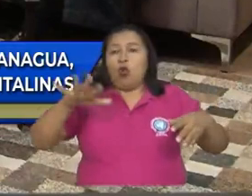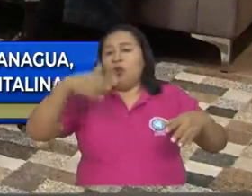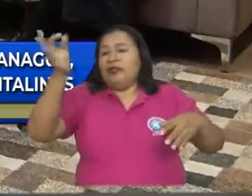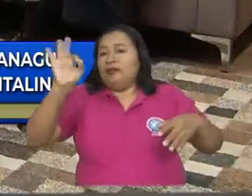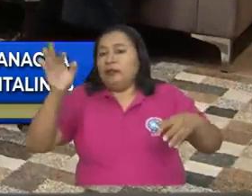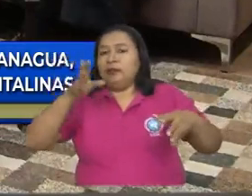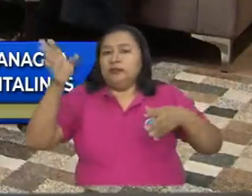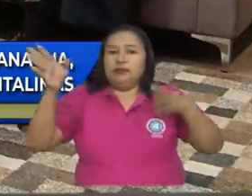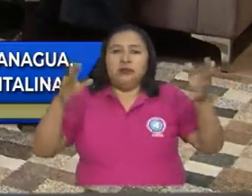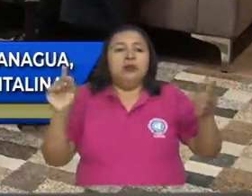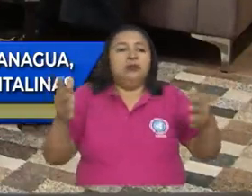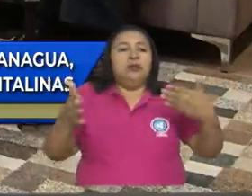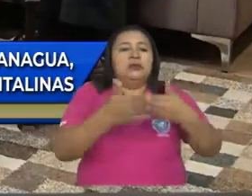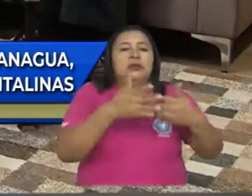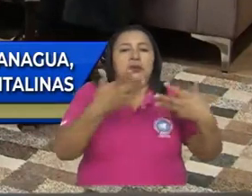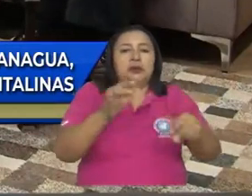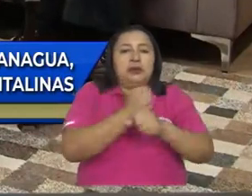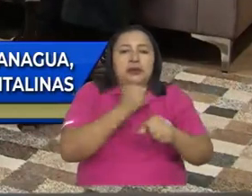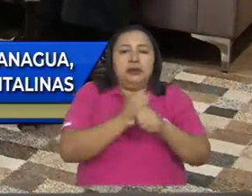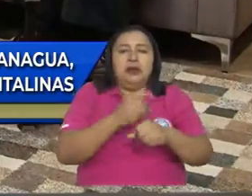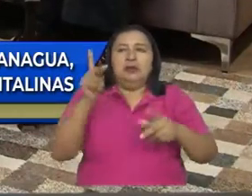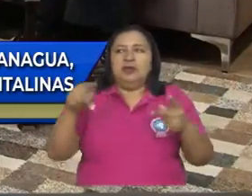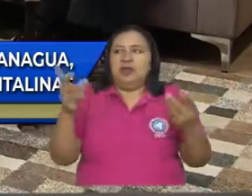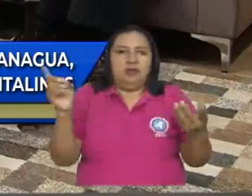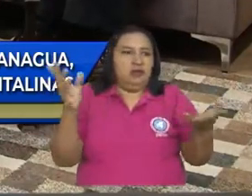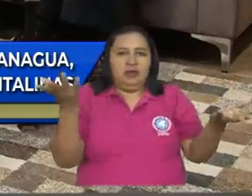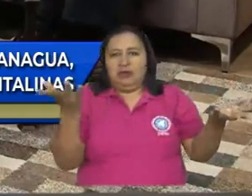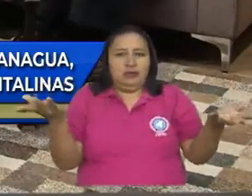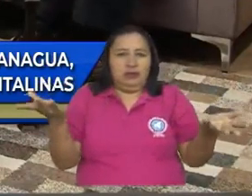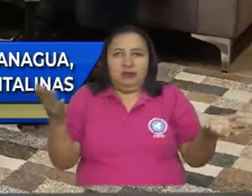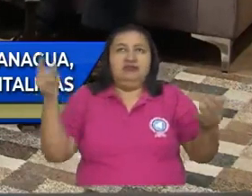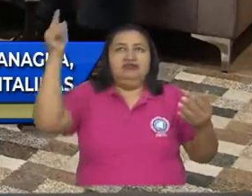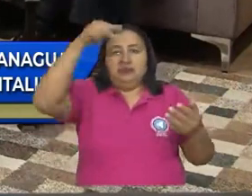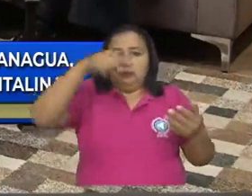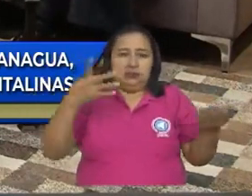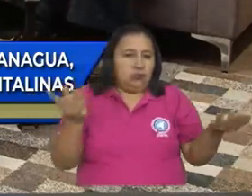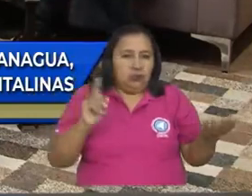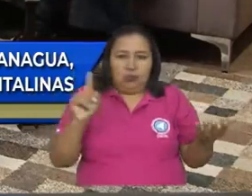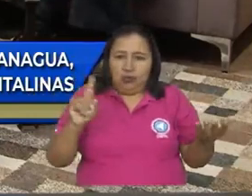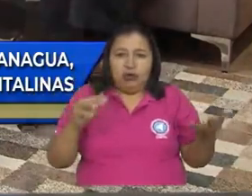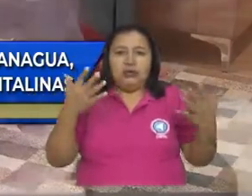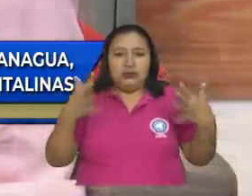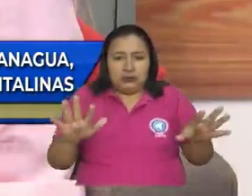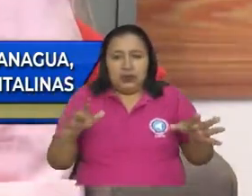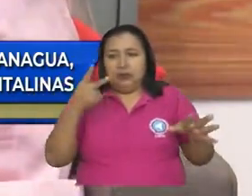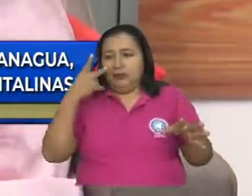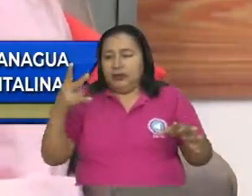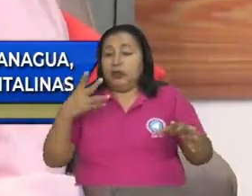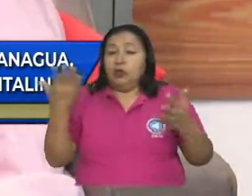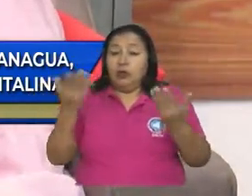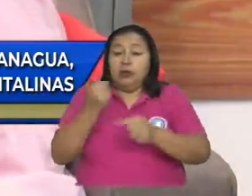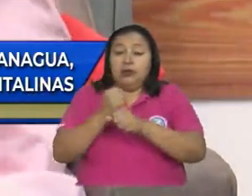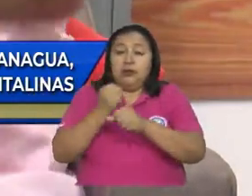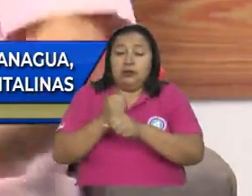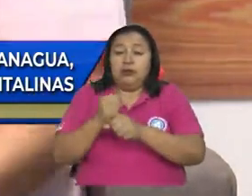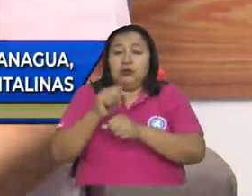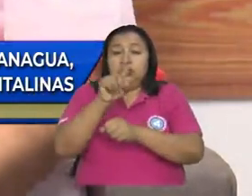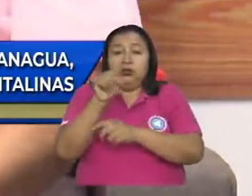No es cosa de que vamos a cerrar ahí porque vamos a trabajar y la gente va a pasar por arriba. Vos ves cómo vamos ya en la zona